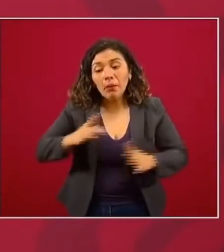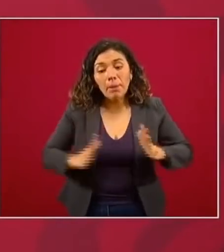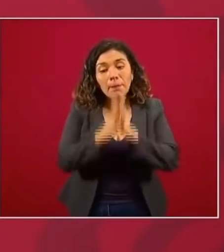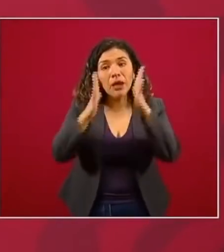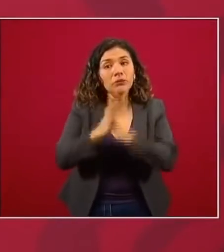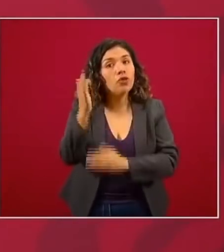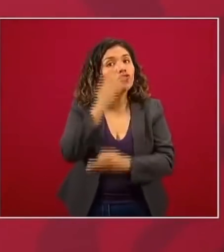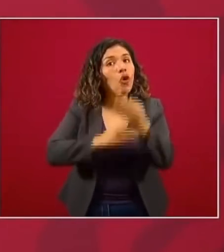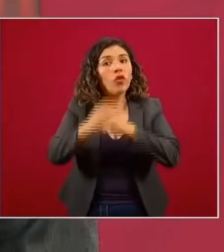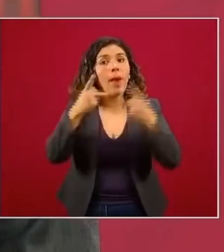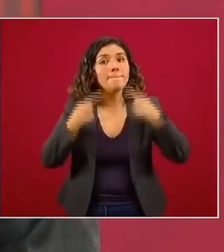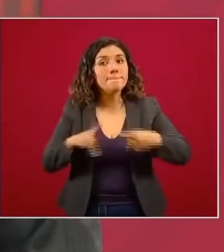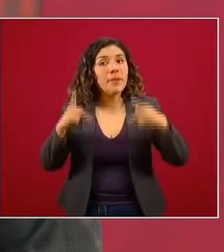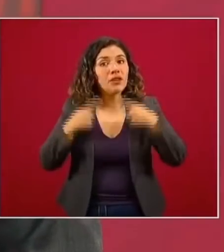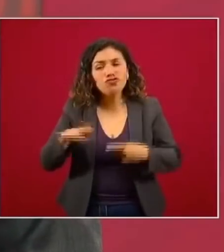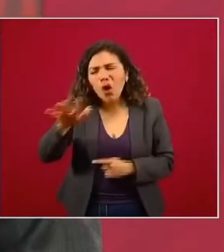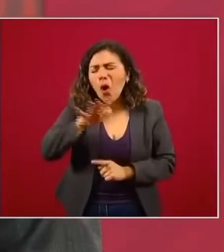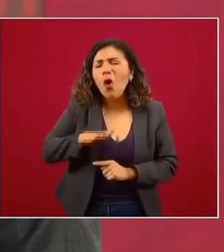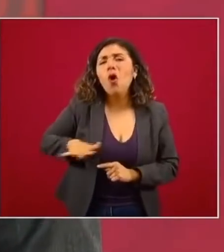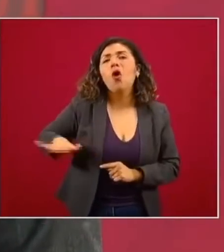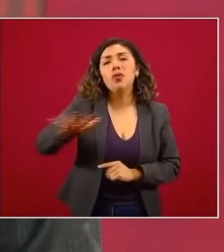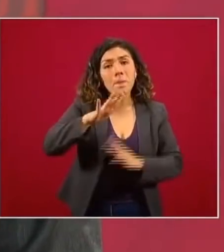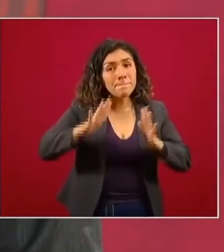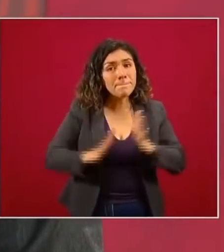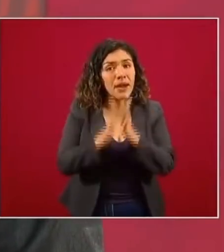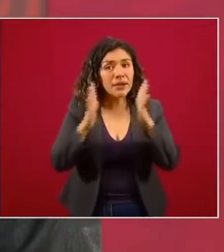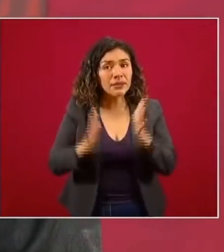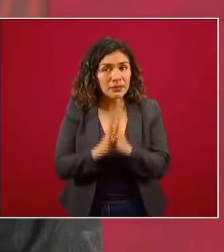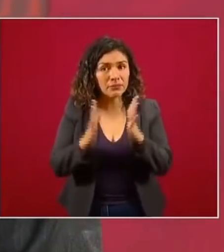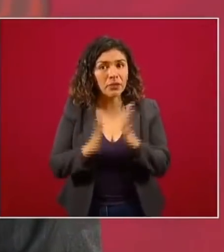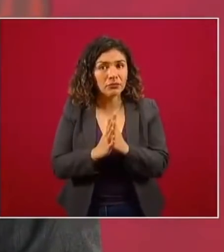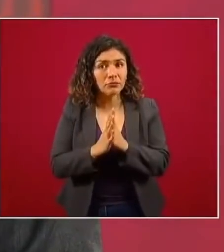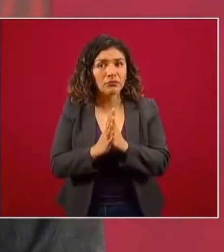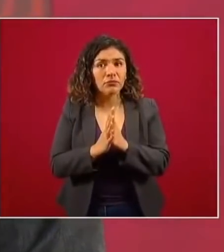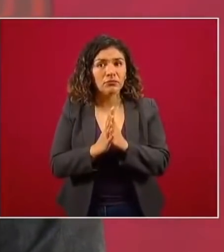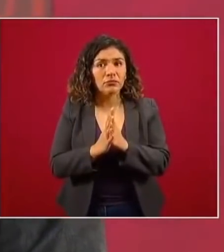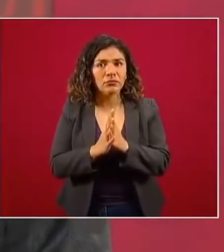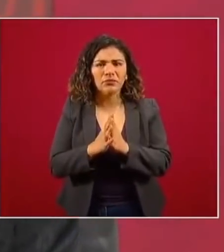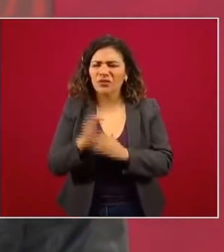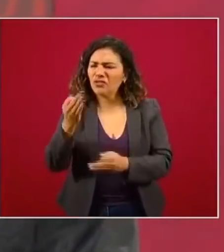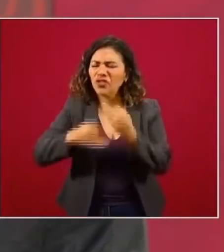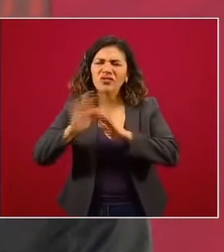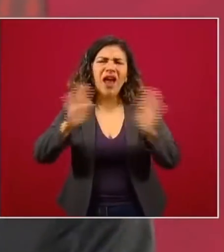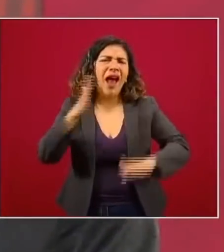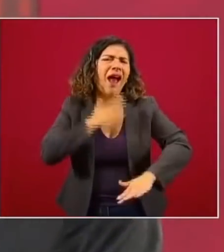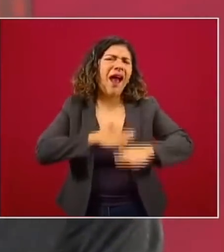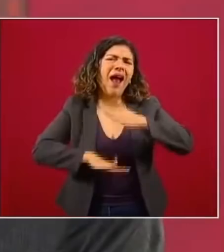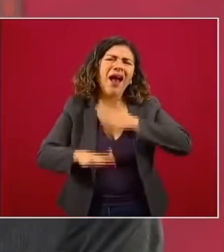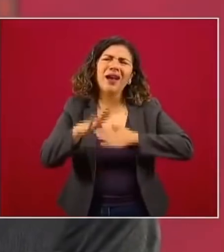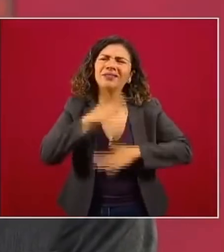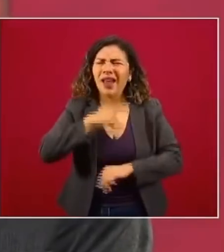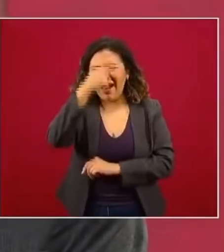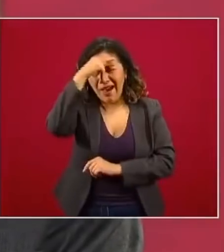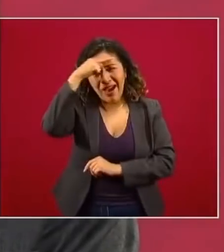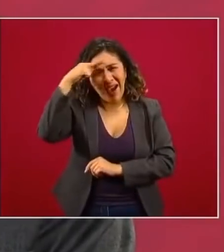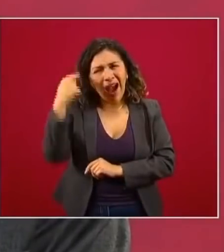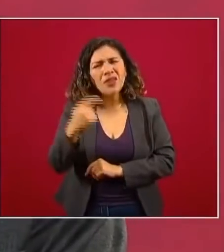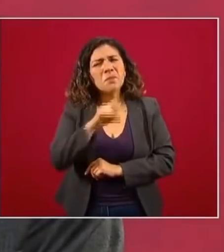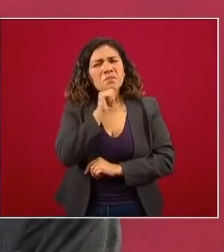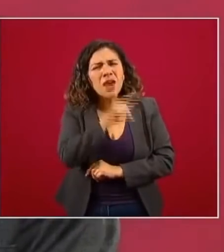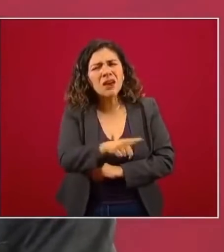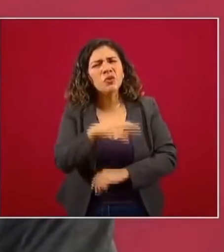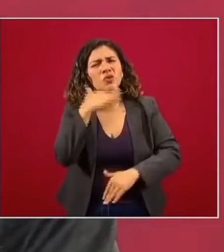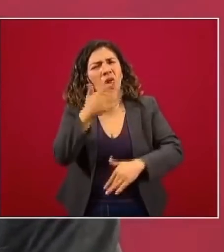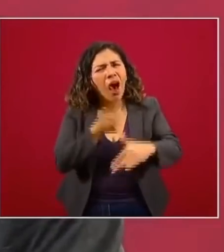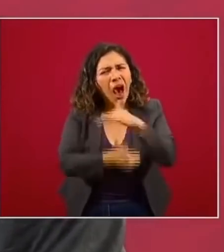lópez obrador dijo que volvería a saludar a la mamá del chapo guzmán y reiteró su decisión de liberar a ovidio el